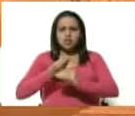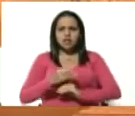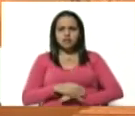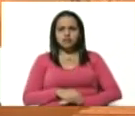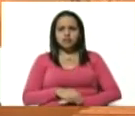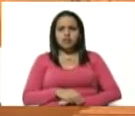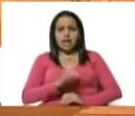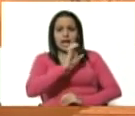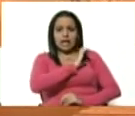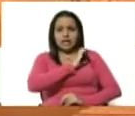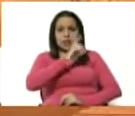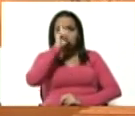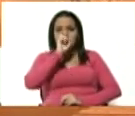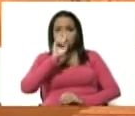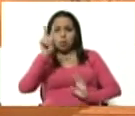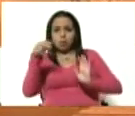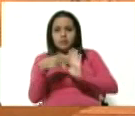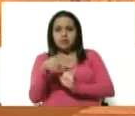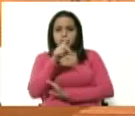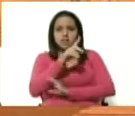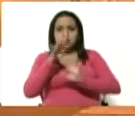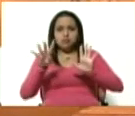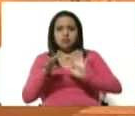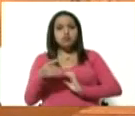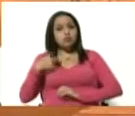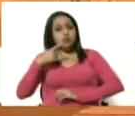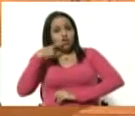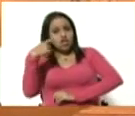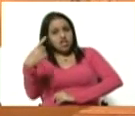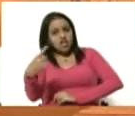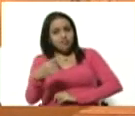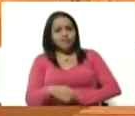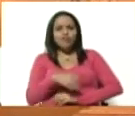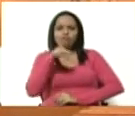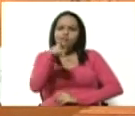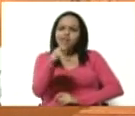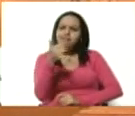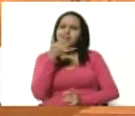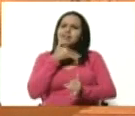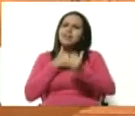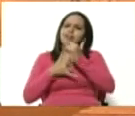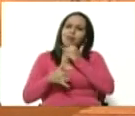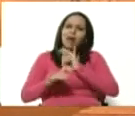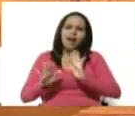en enero del 2019. Y yo se los dije, van a fracasar.